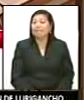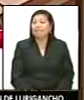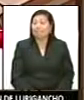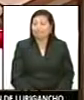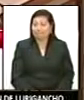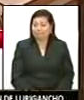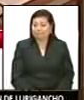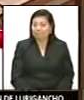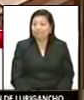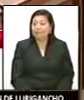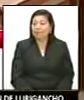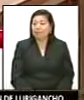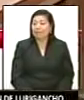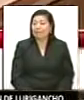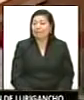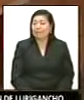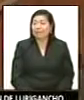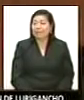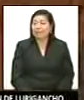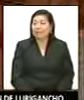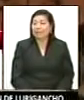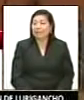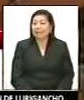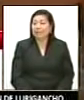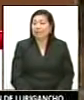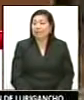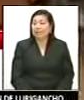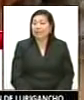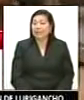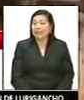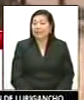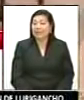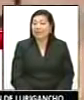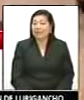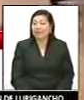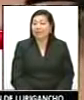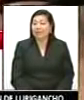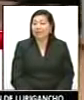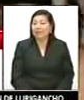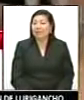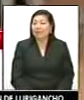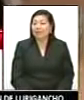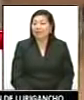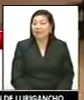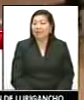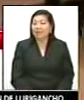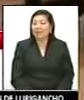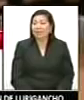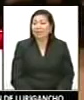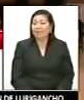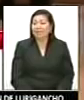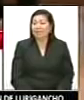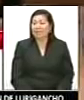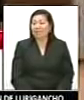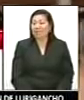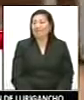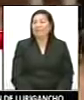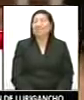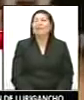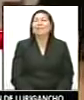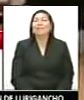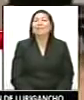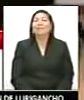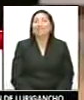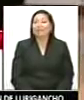Gracias, congresista. Tiene la palabra congresista Segundo Tapia. Por favor, congresista, no se vayan porque tenemos que votar. Gracias, presidente.